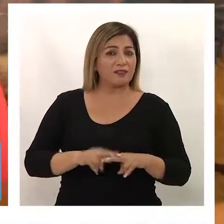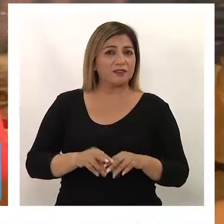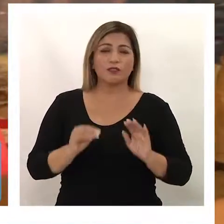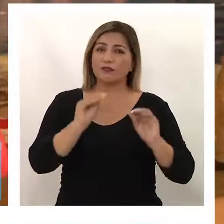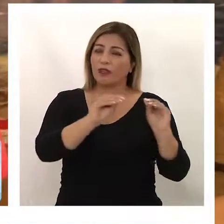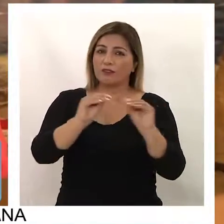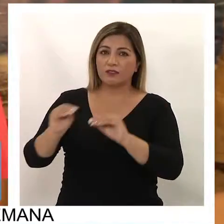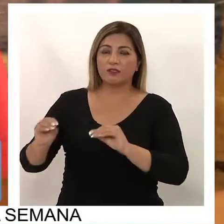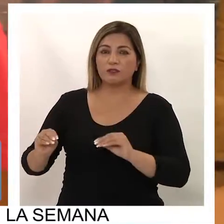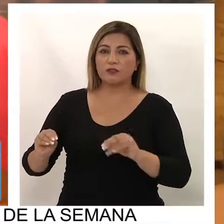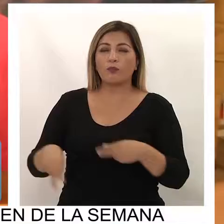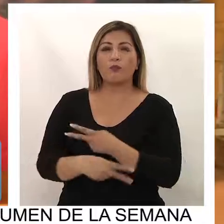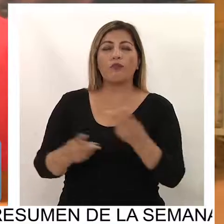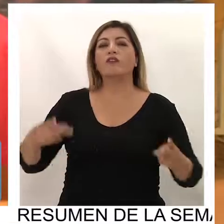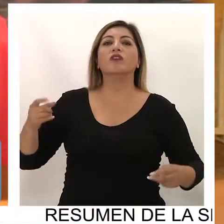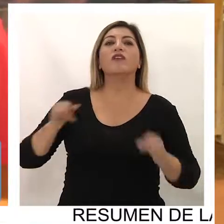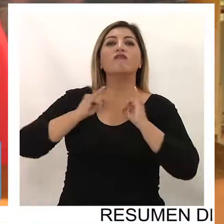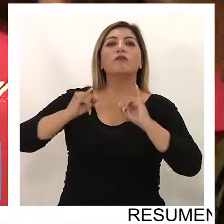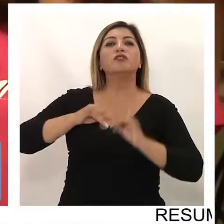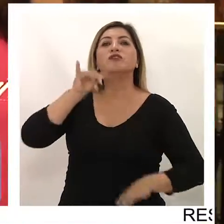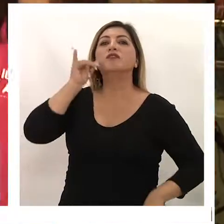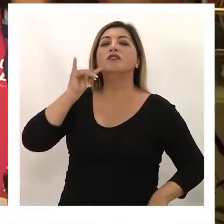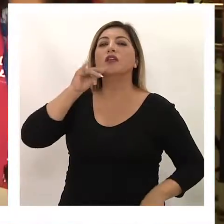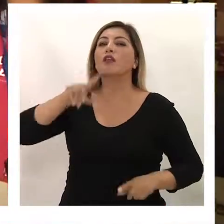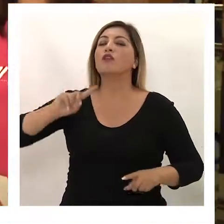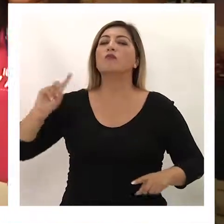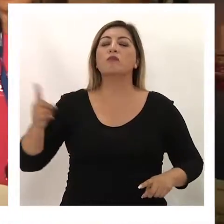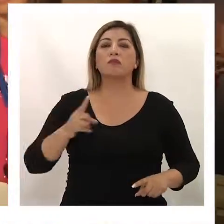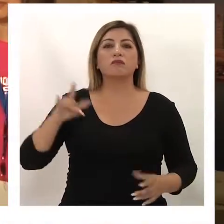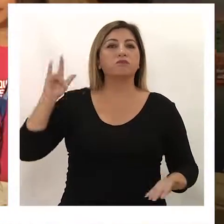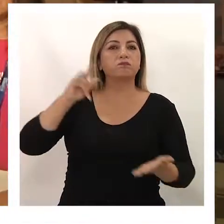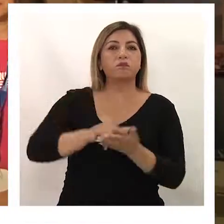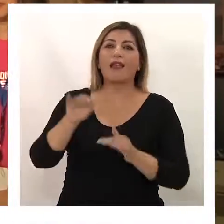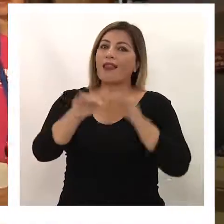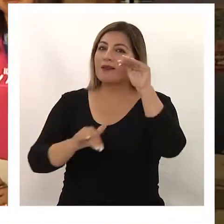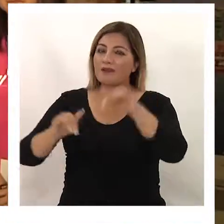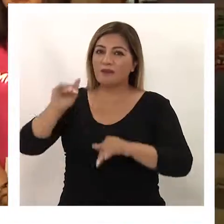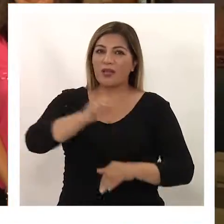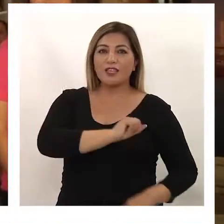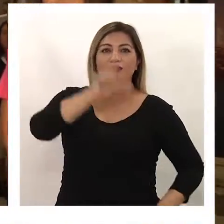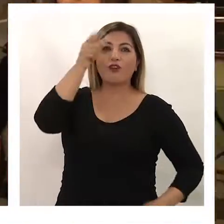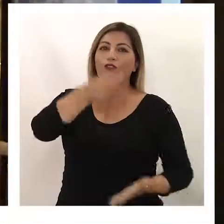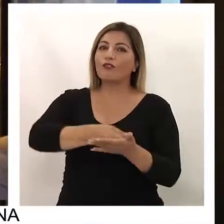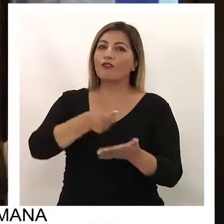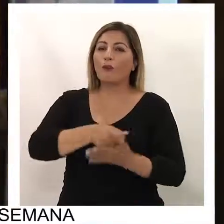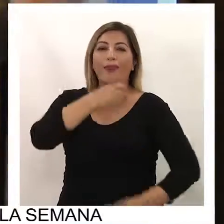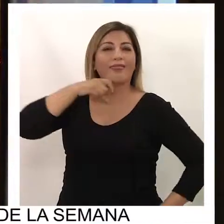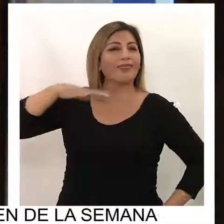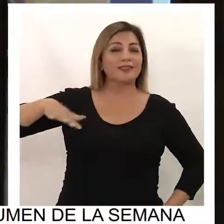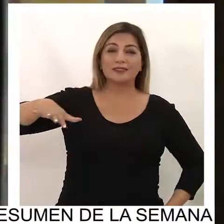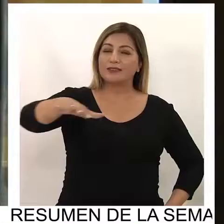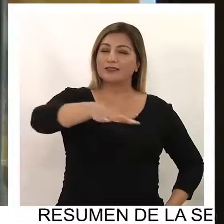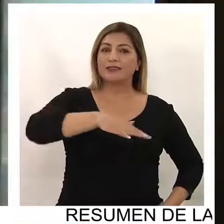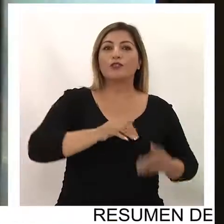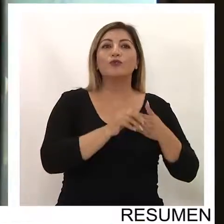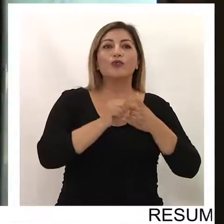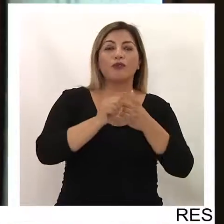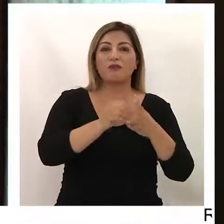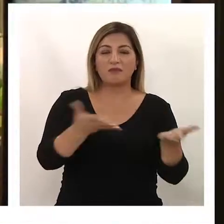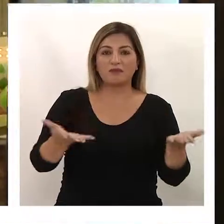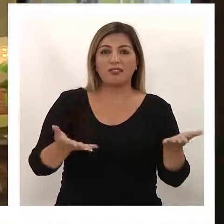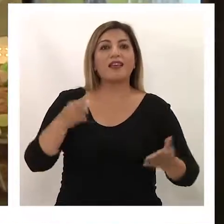región, de los principales atractivos el destino, la playa, sol, compras, desierto, turismo aventura y bueno, ahora lo que viene